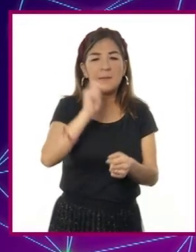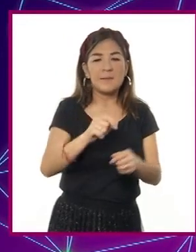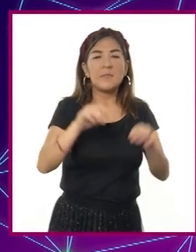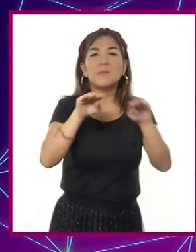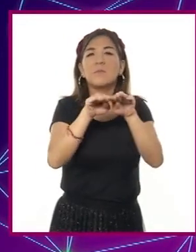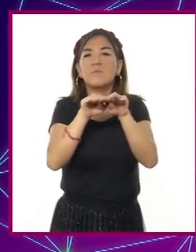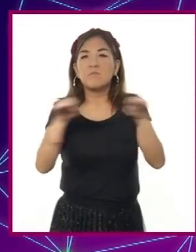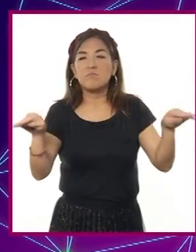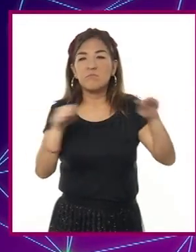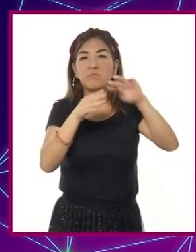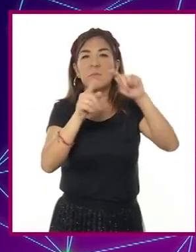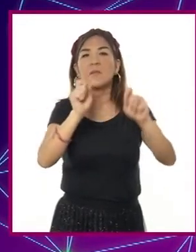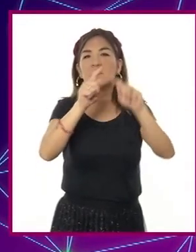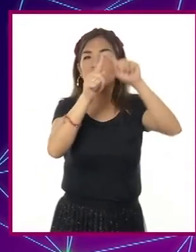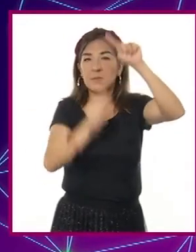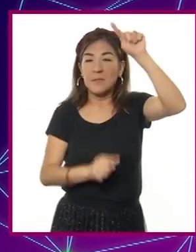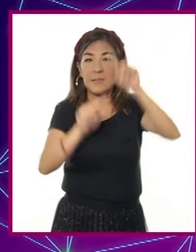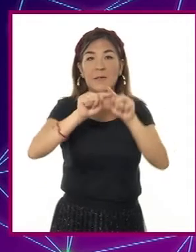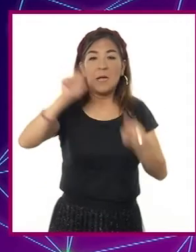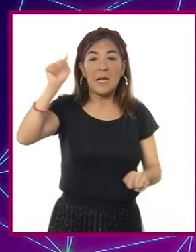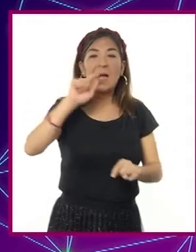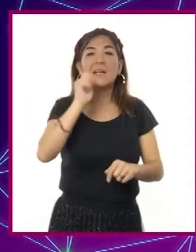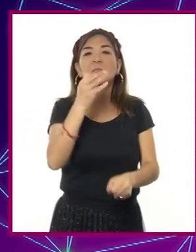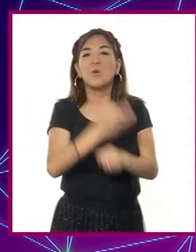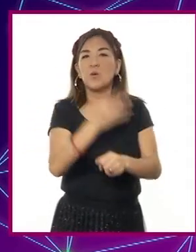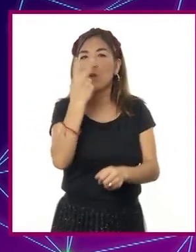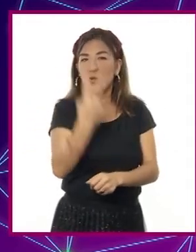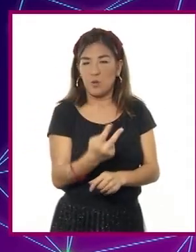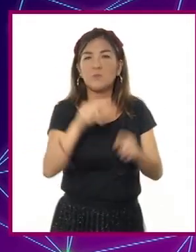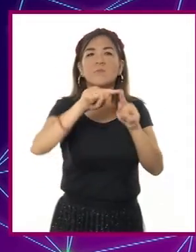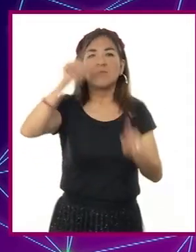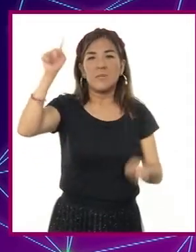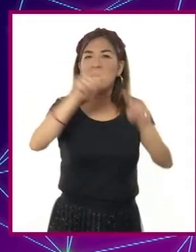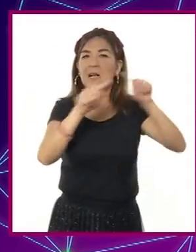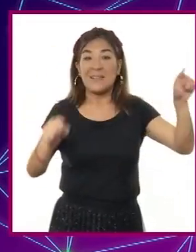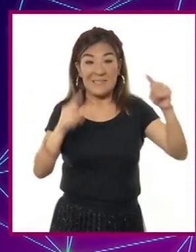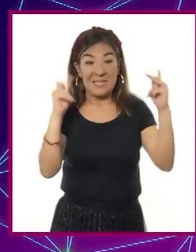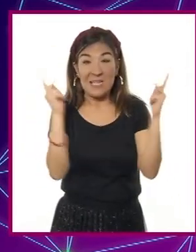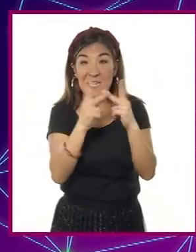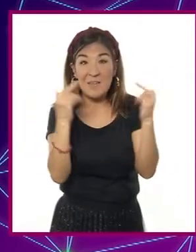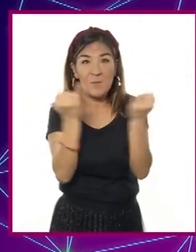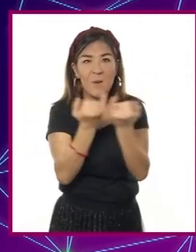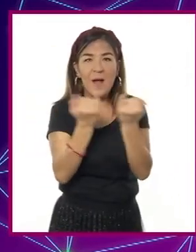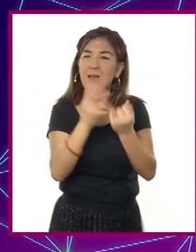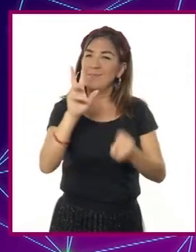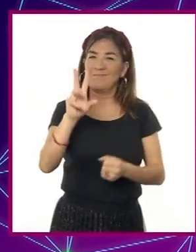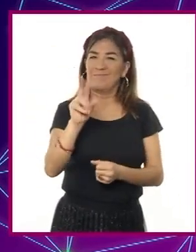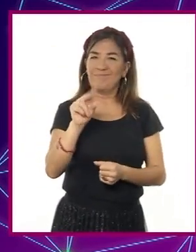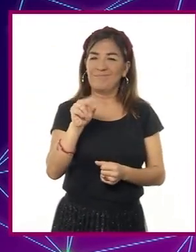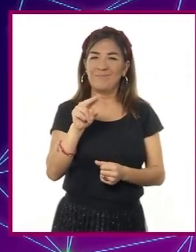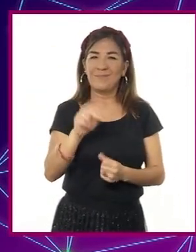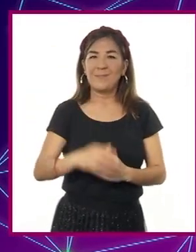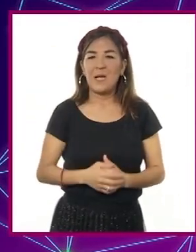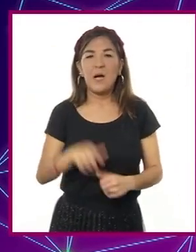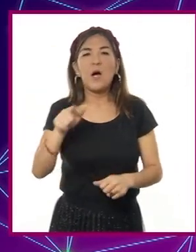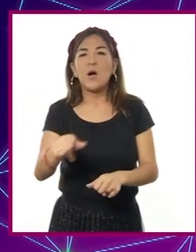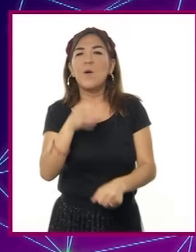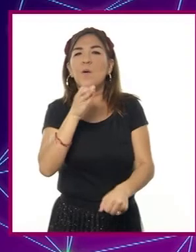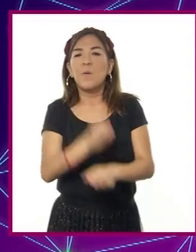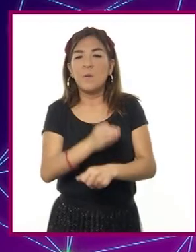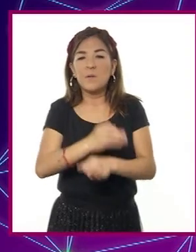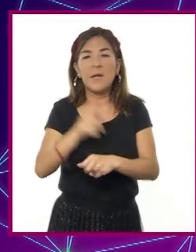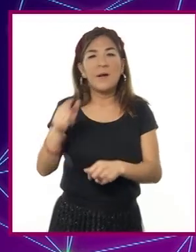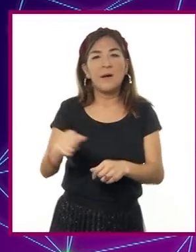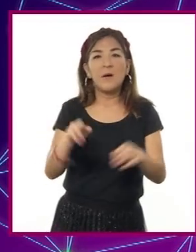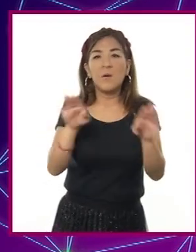bisectrices son dos. En este caso no coinciden. En el pentágono regular sucede lo que en el